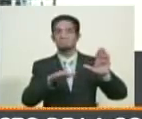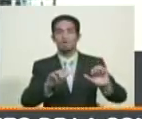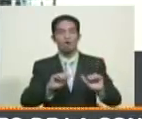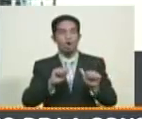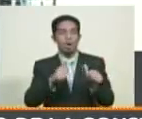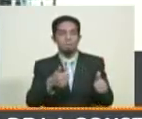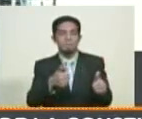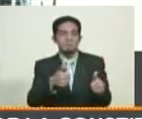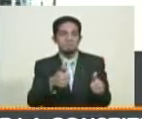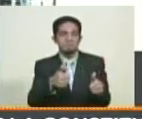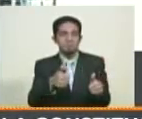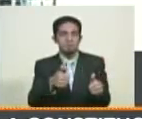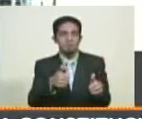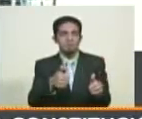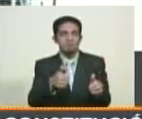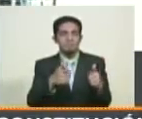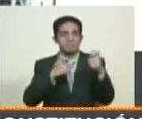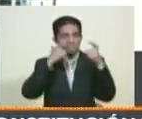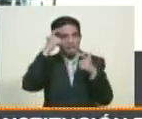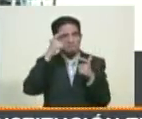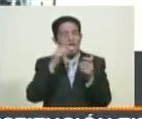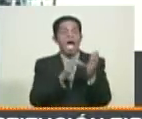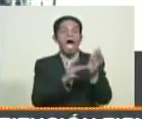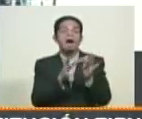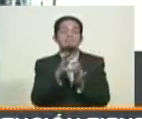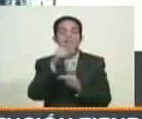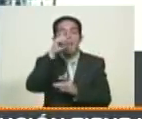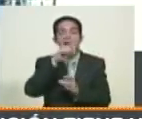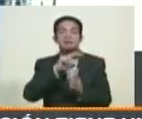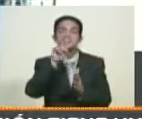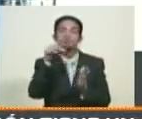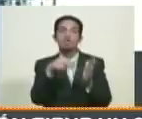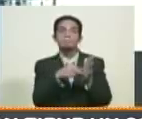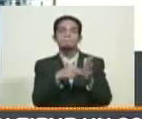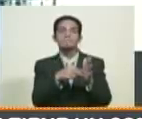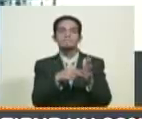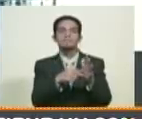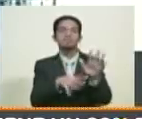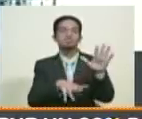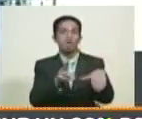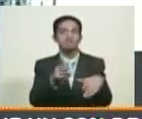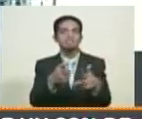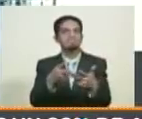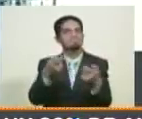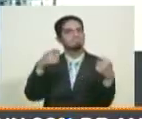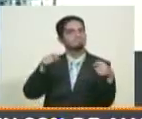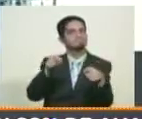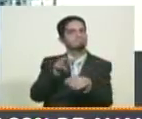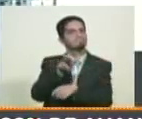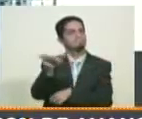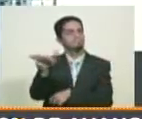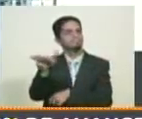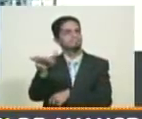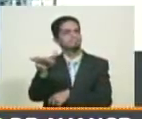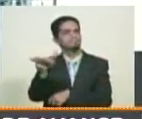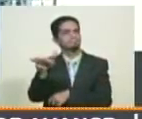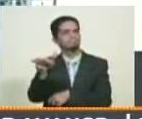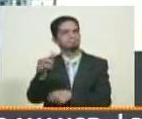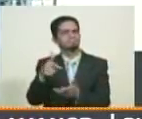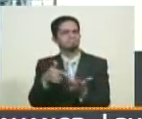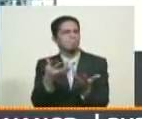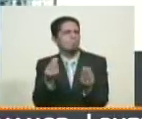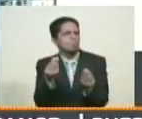años, en abril del año 2002, se dio un golpe de Estado criminal con saldo de muertos, de